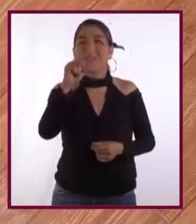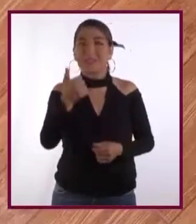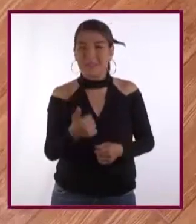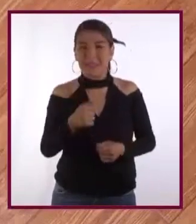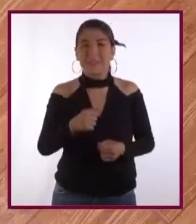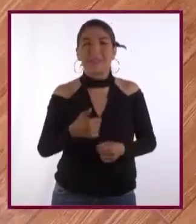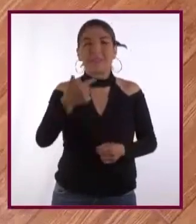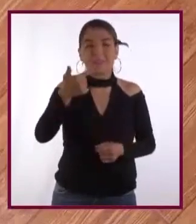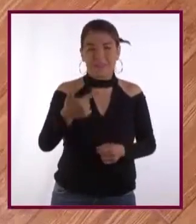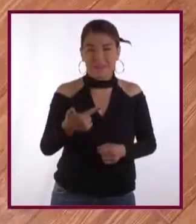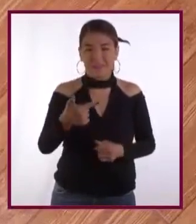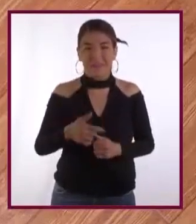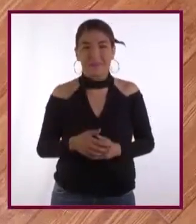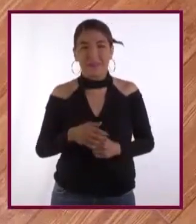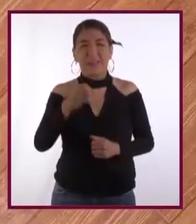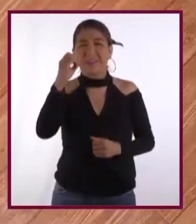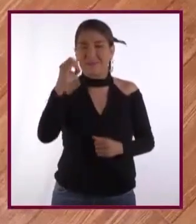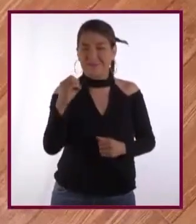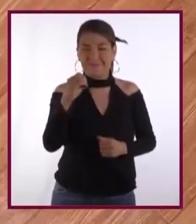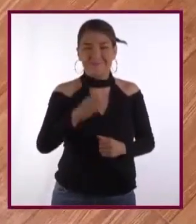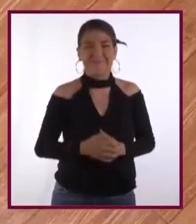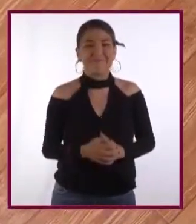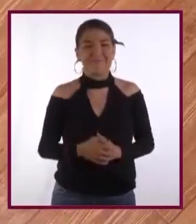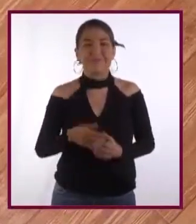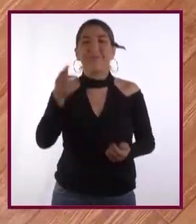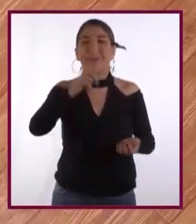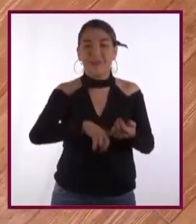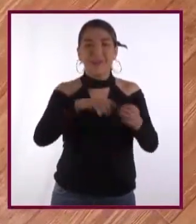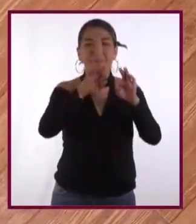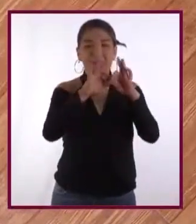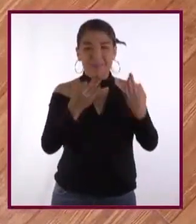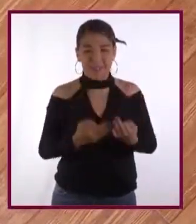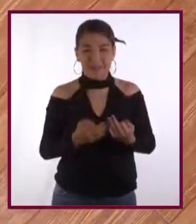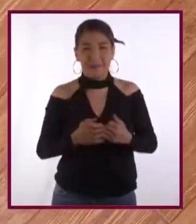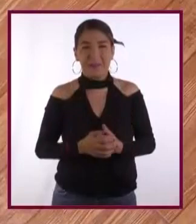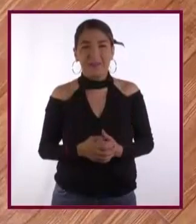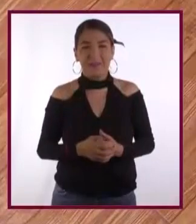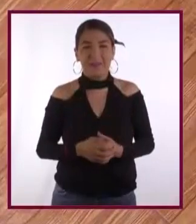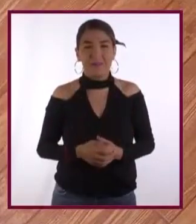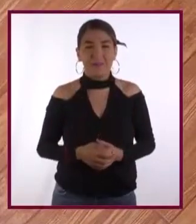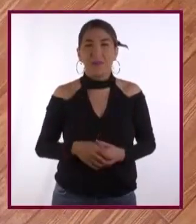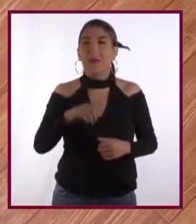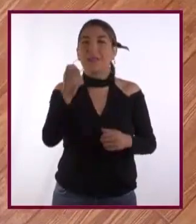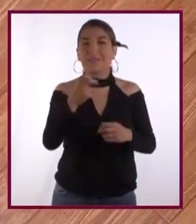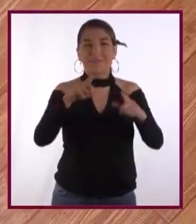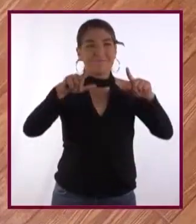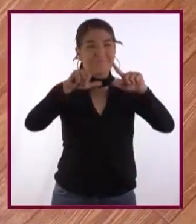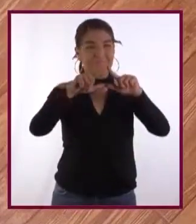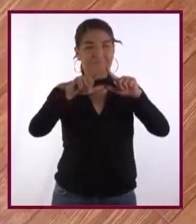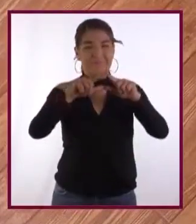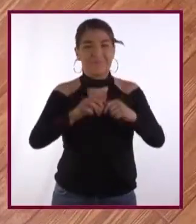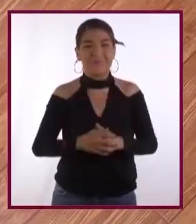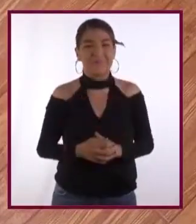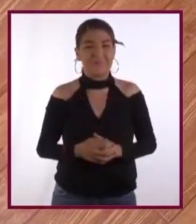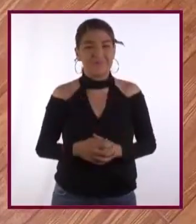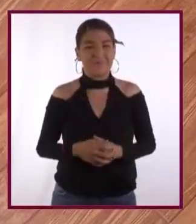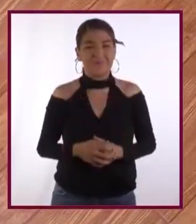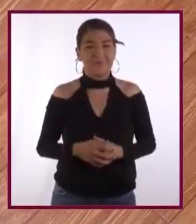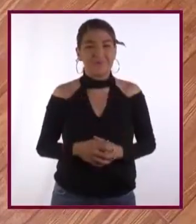Calculamos otra vez 36 grados y sobre esa marca trazamos una línea que cierre nuestro